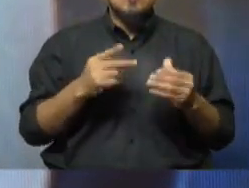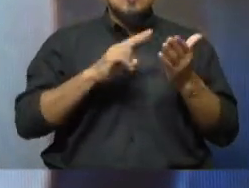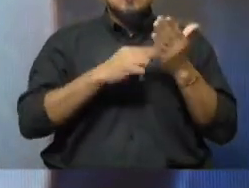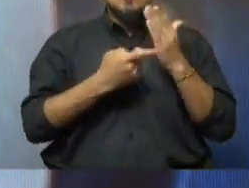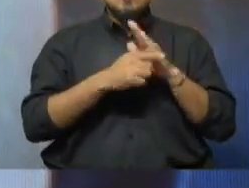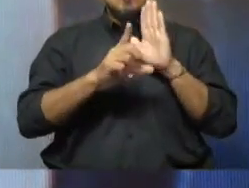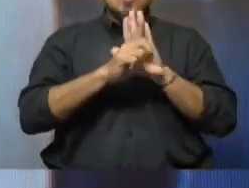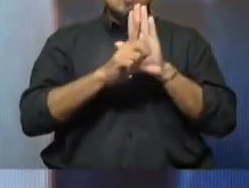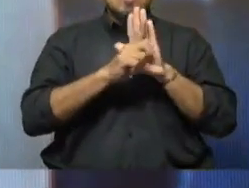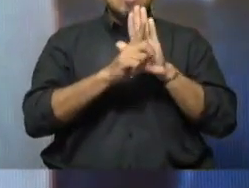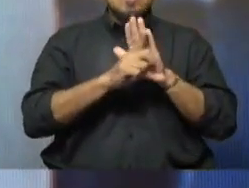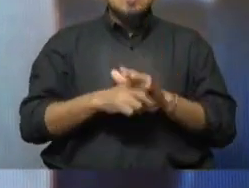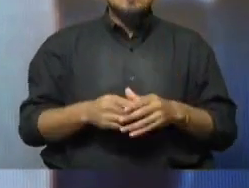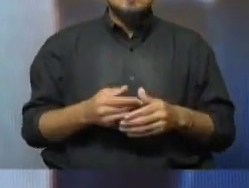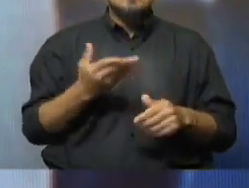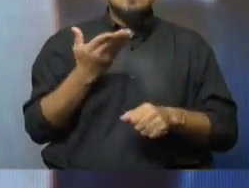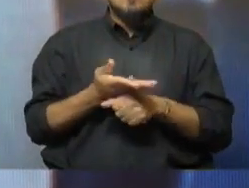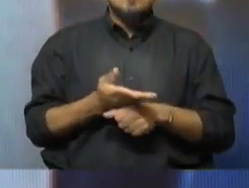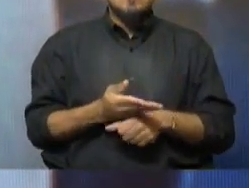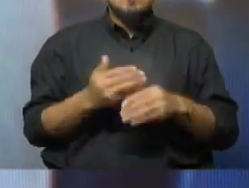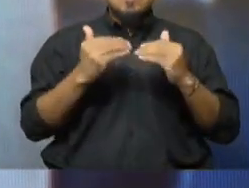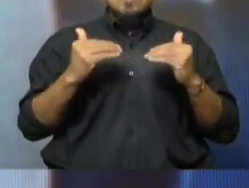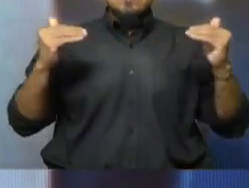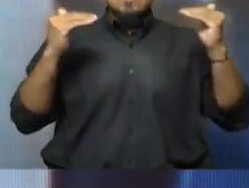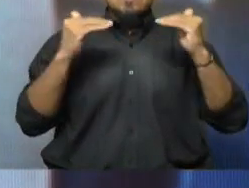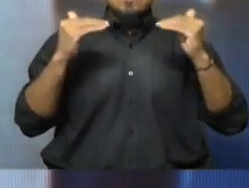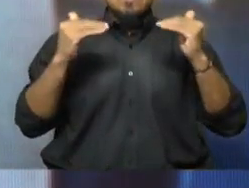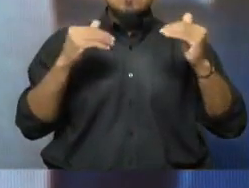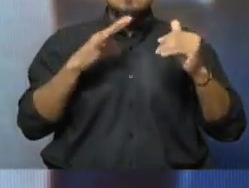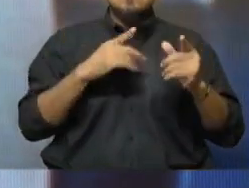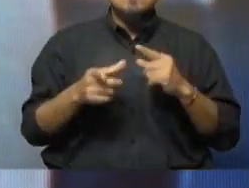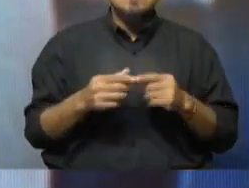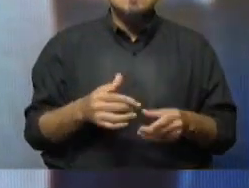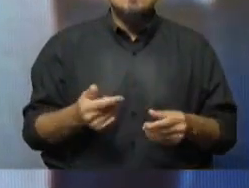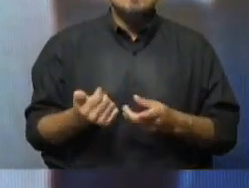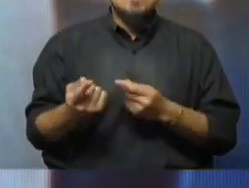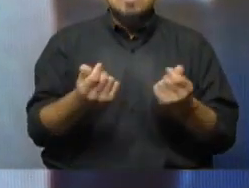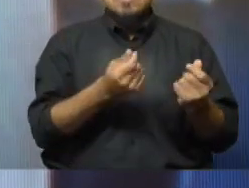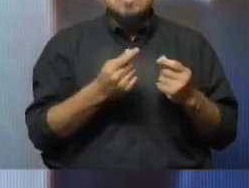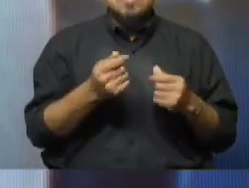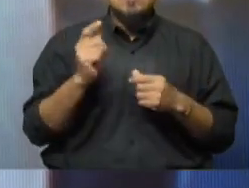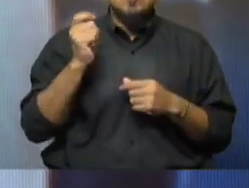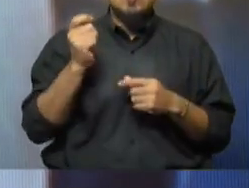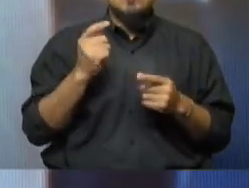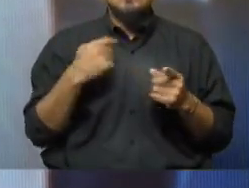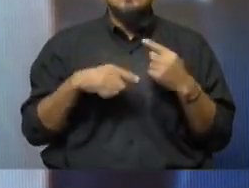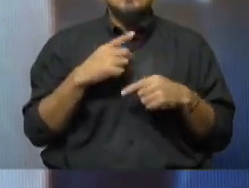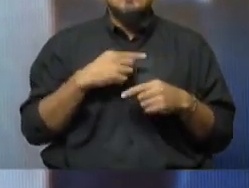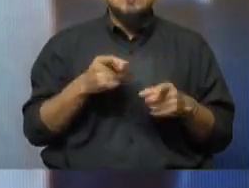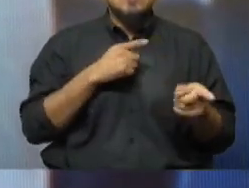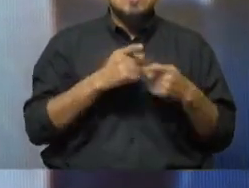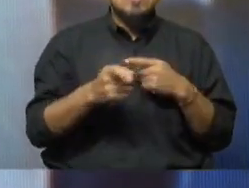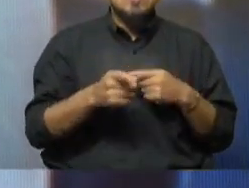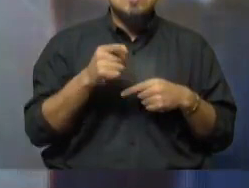ley de cupo, lo que se exige es eso, que sea paridad en escenarios donde tiene financiamiento público, directo o indirecto. Claro. Indirectamente,